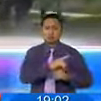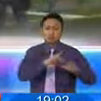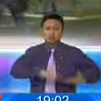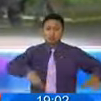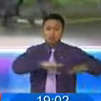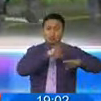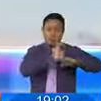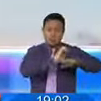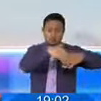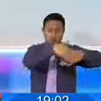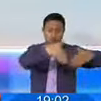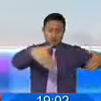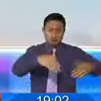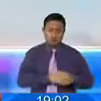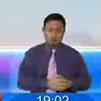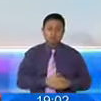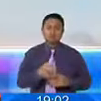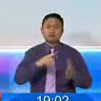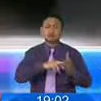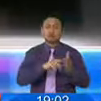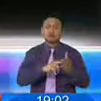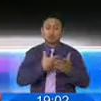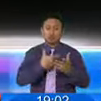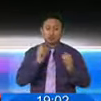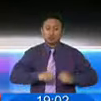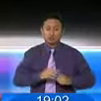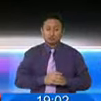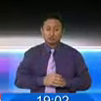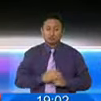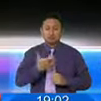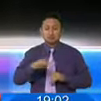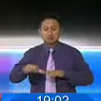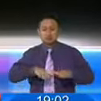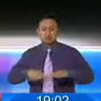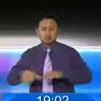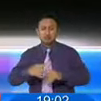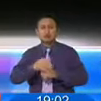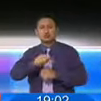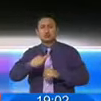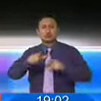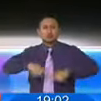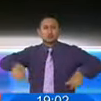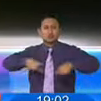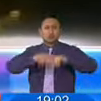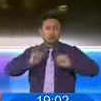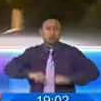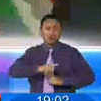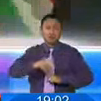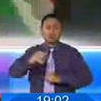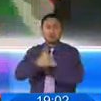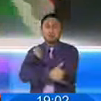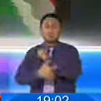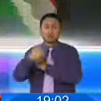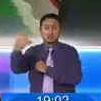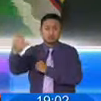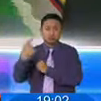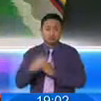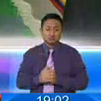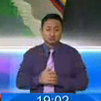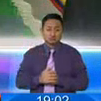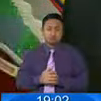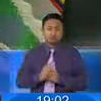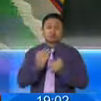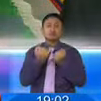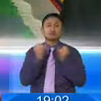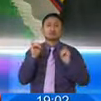territorio nacional, sin que esto implique que se pueda trabajar de manera coordinada en otras áreas con estados vecinos. La soberanía